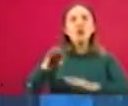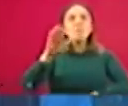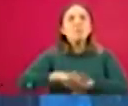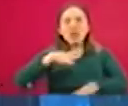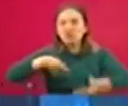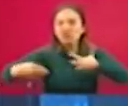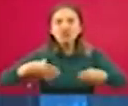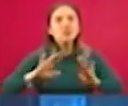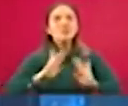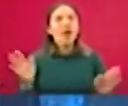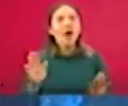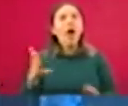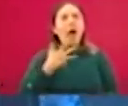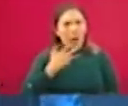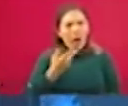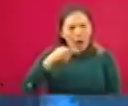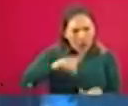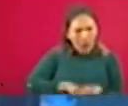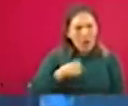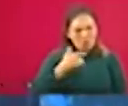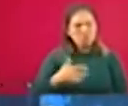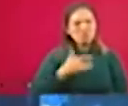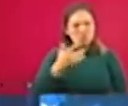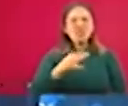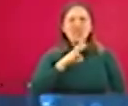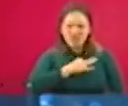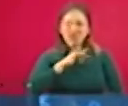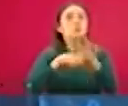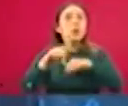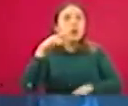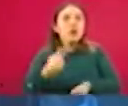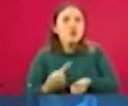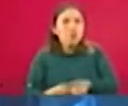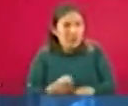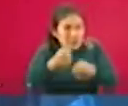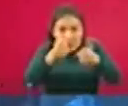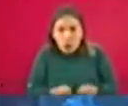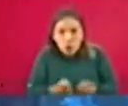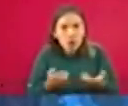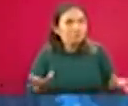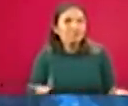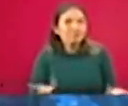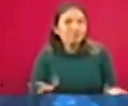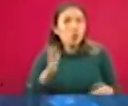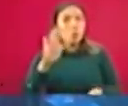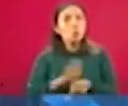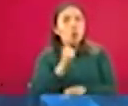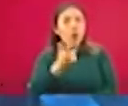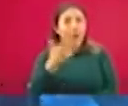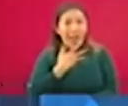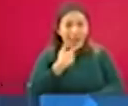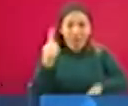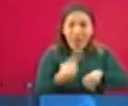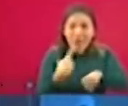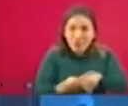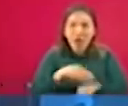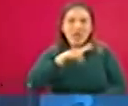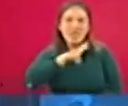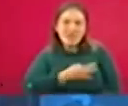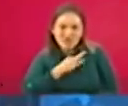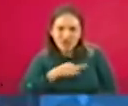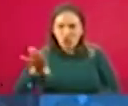etcétera, los distintos hospitales y los distintos sistemas estatales, esa es una responsabilidad de los